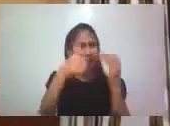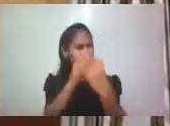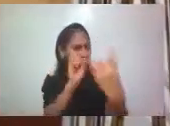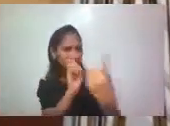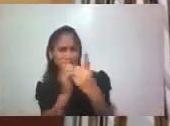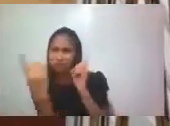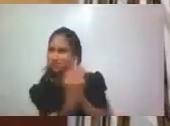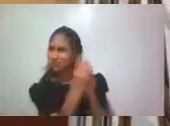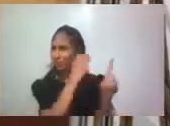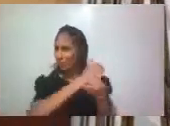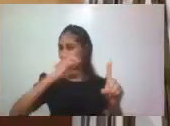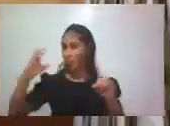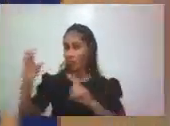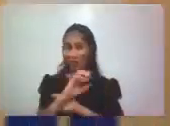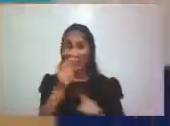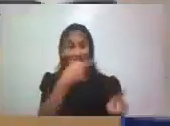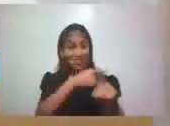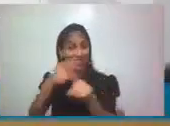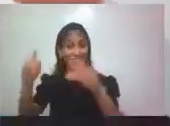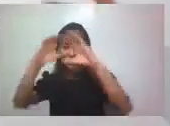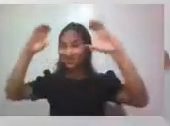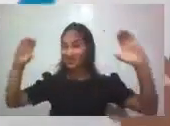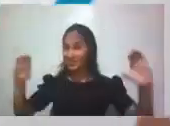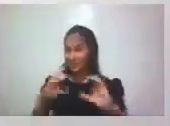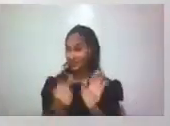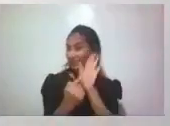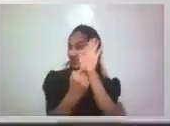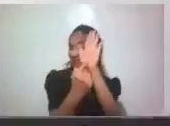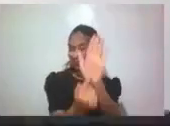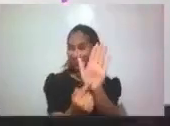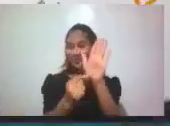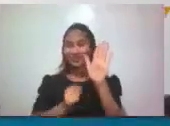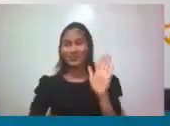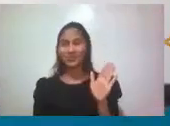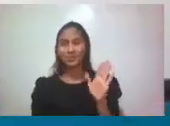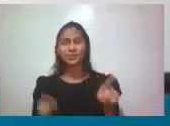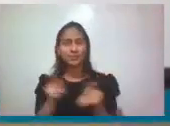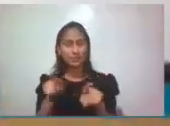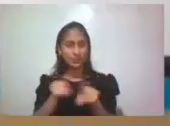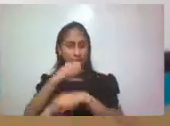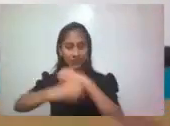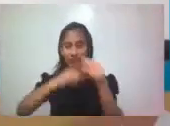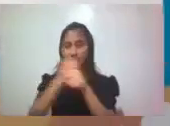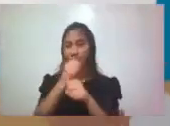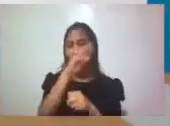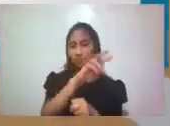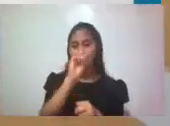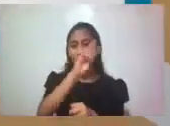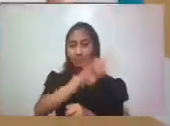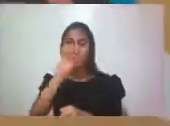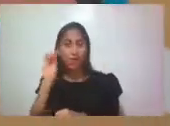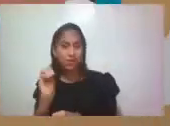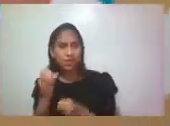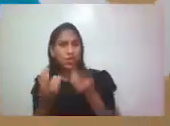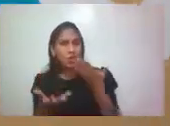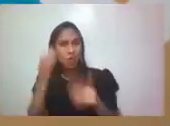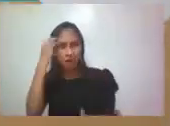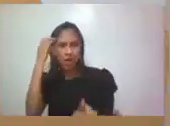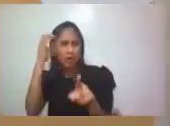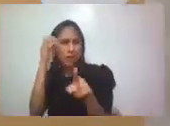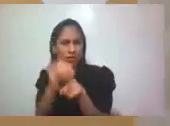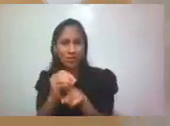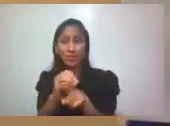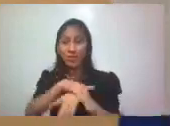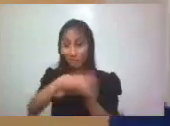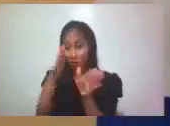en los procesos de certificación ambiental. Y en 2020, con el objetivo de consolidar el trabajo que hemos venido